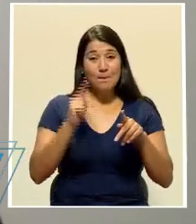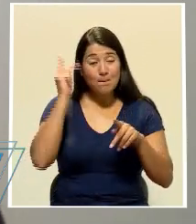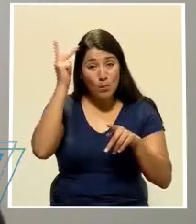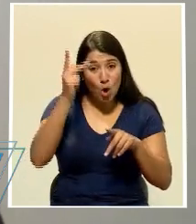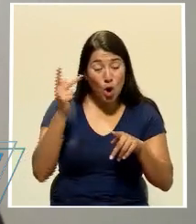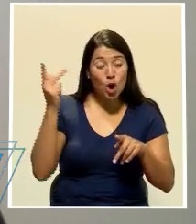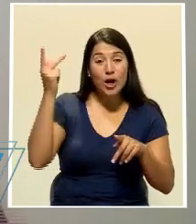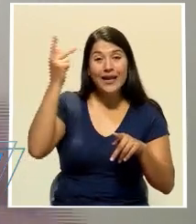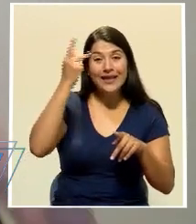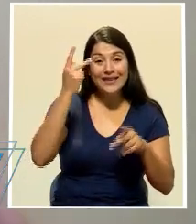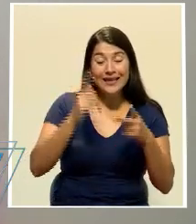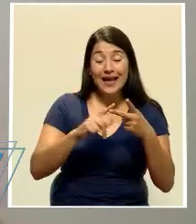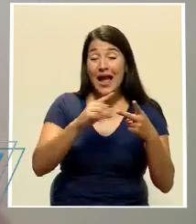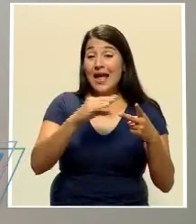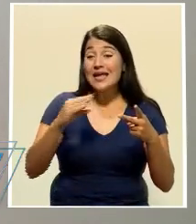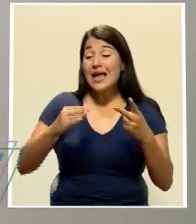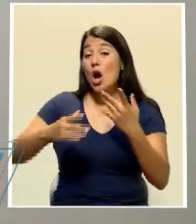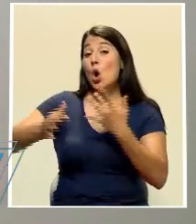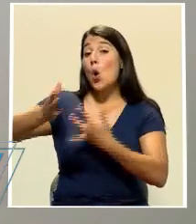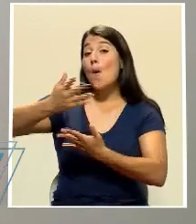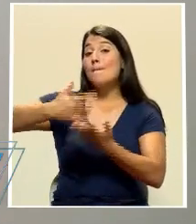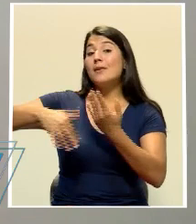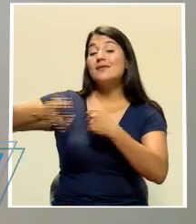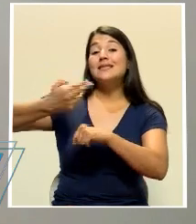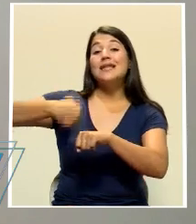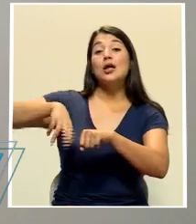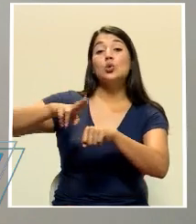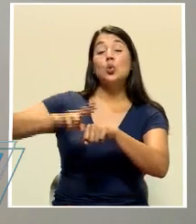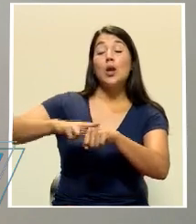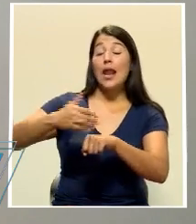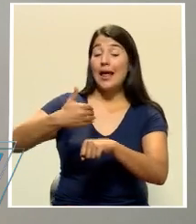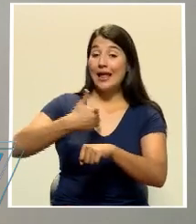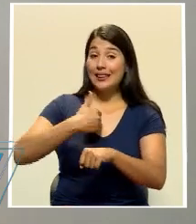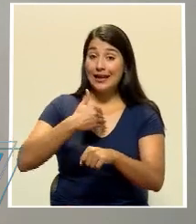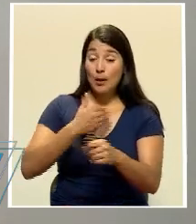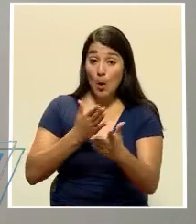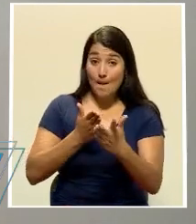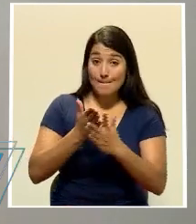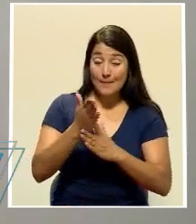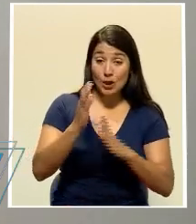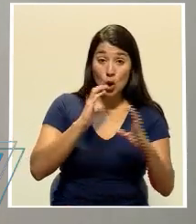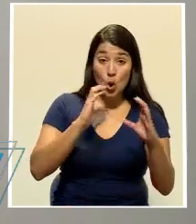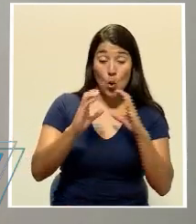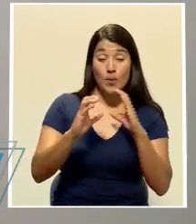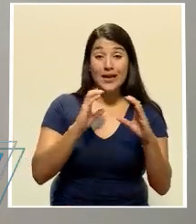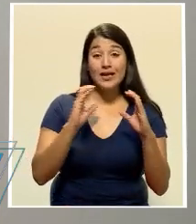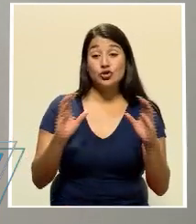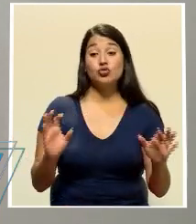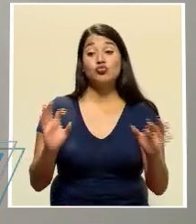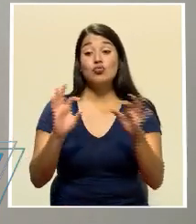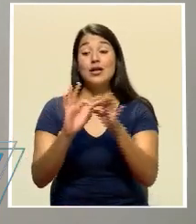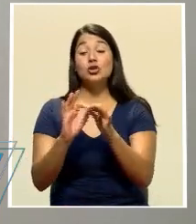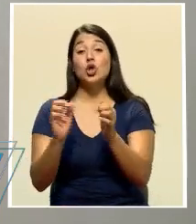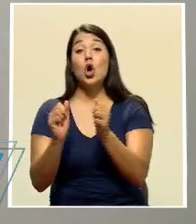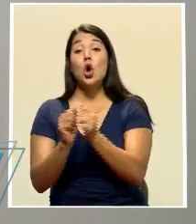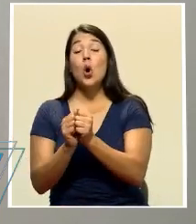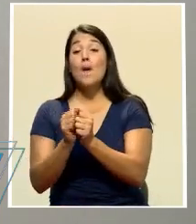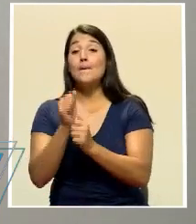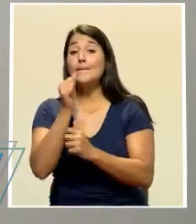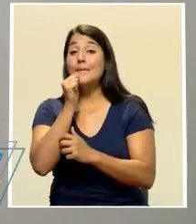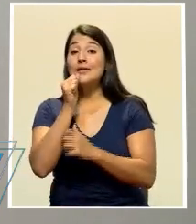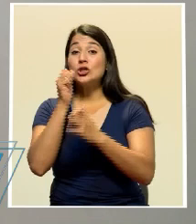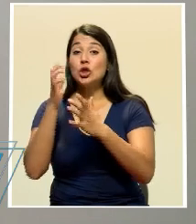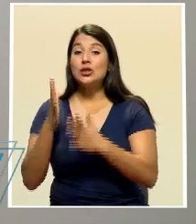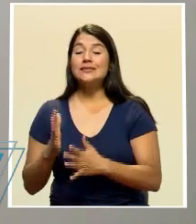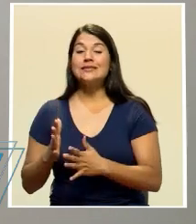digamos, connivencia natural que tenemos los medios respecto de del ejercicio opositor para